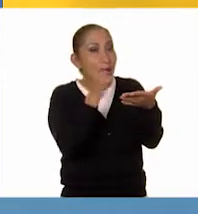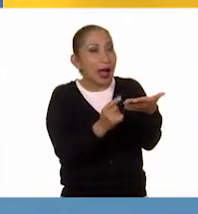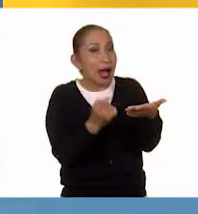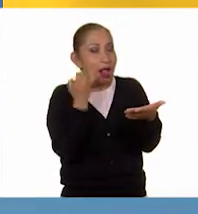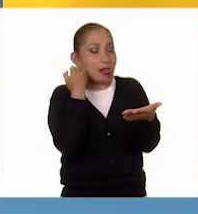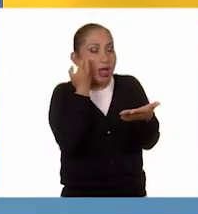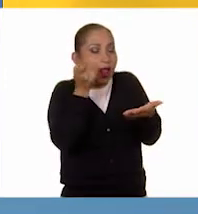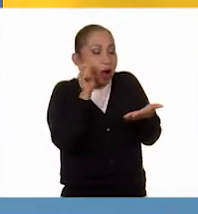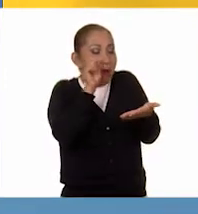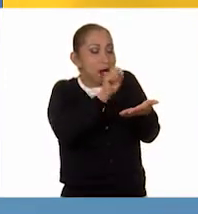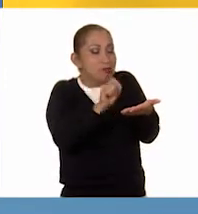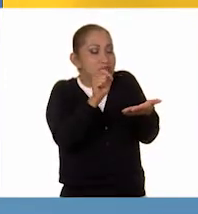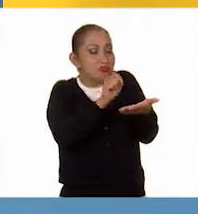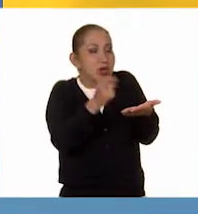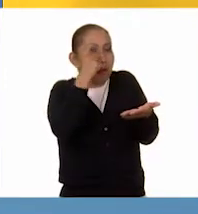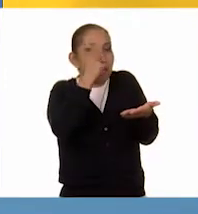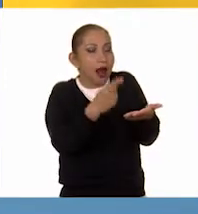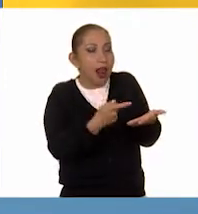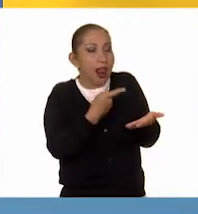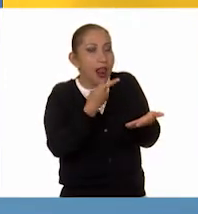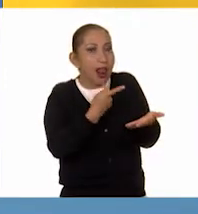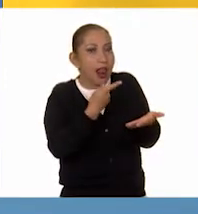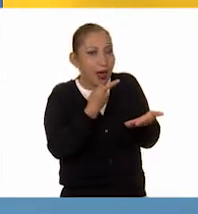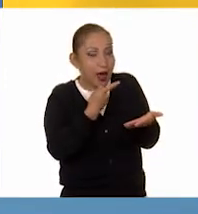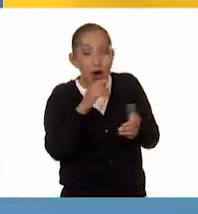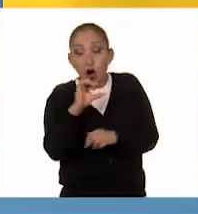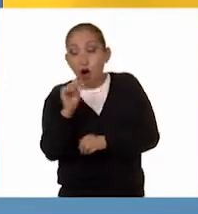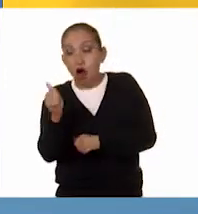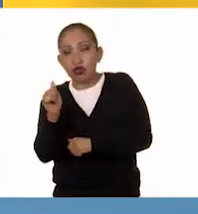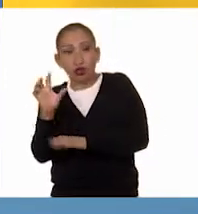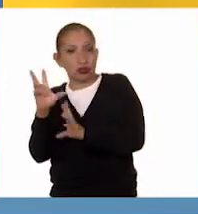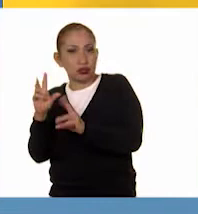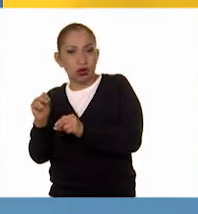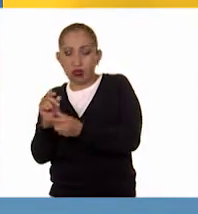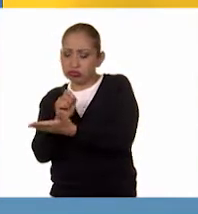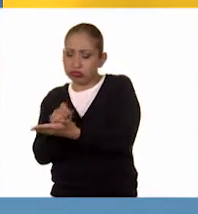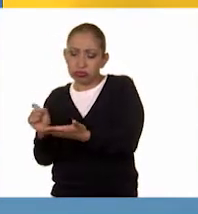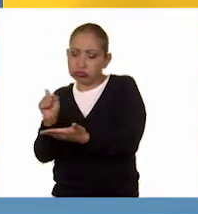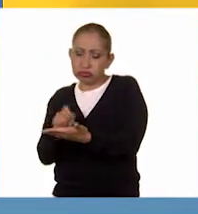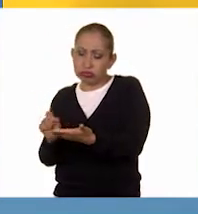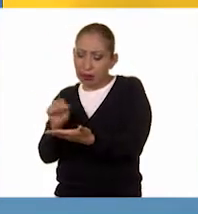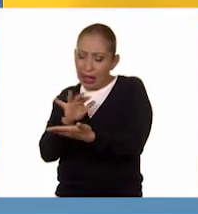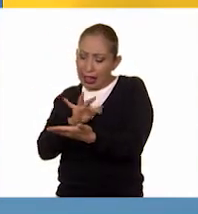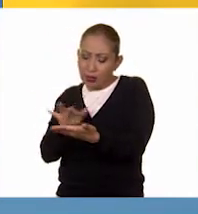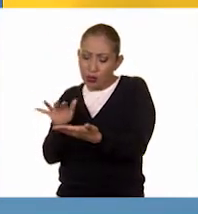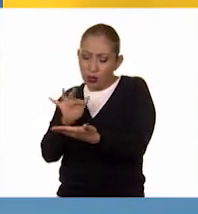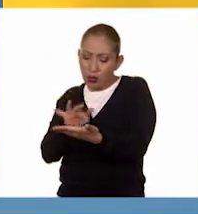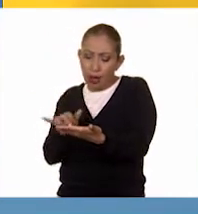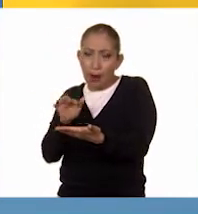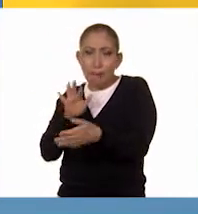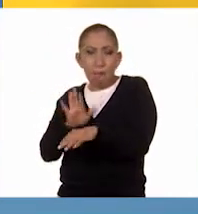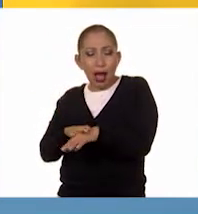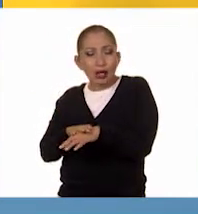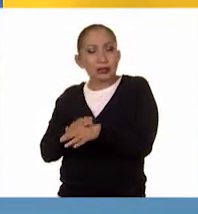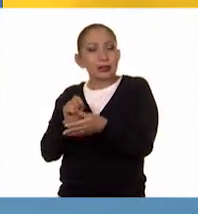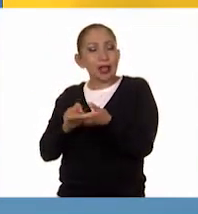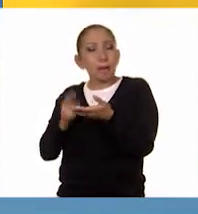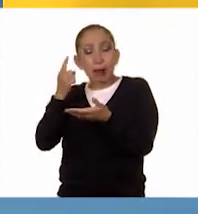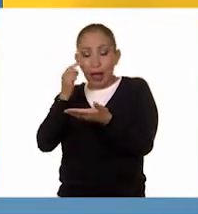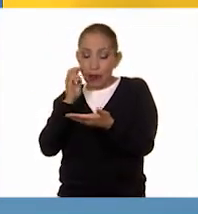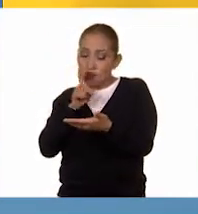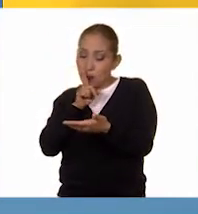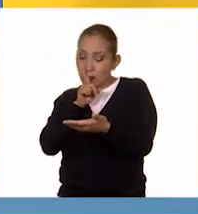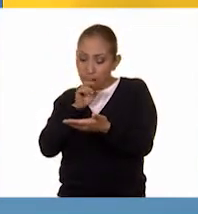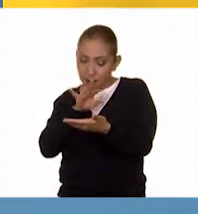manera intencional para oralizarse, mientras que otros, pues no, los cuales están más bien escritos para